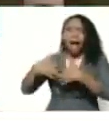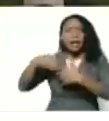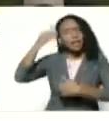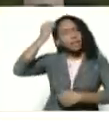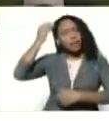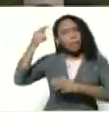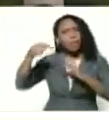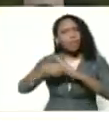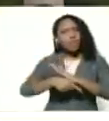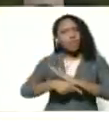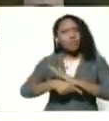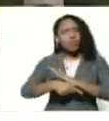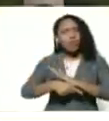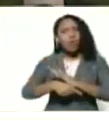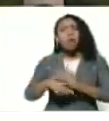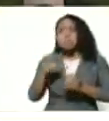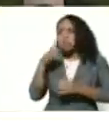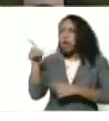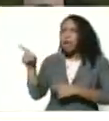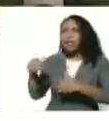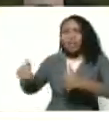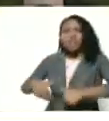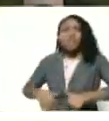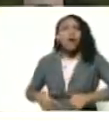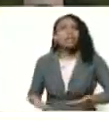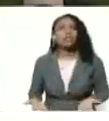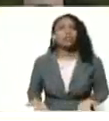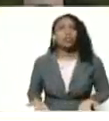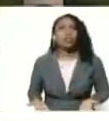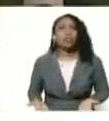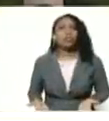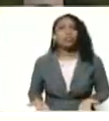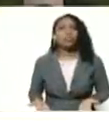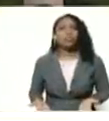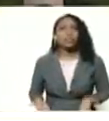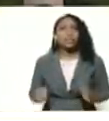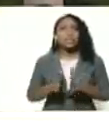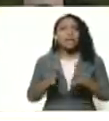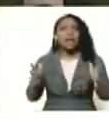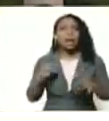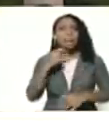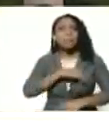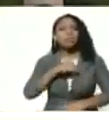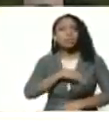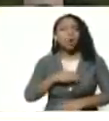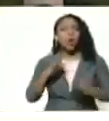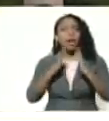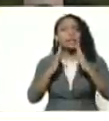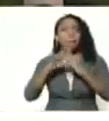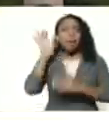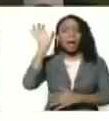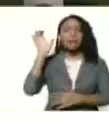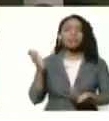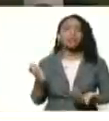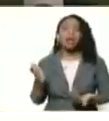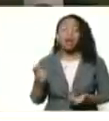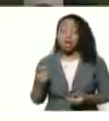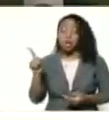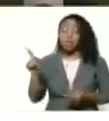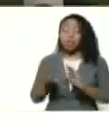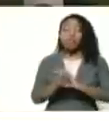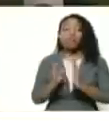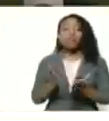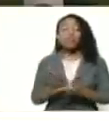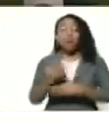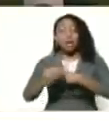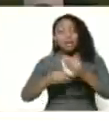en profundidad. Bueno, todo este esfuerzo, la gran misión, Hogares de la Patria, tiene un mundo por hacer